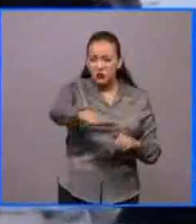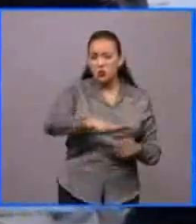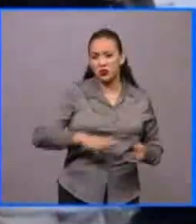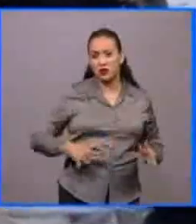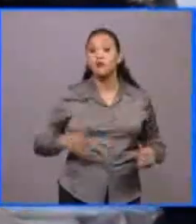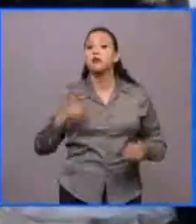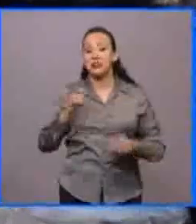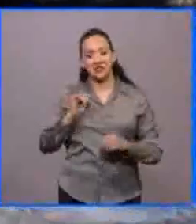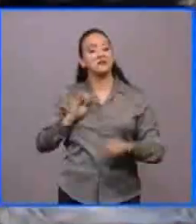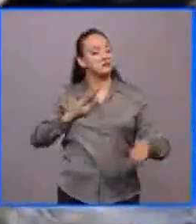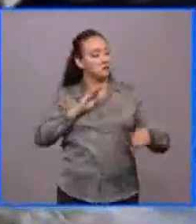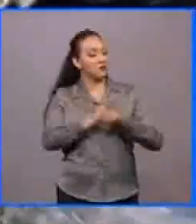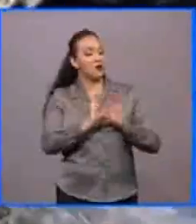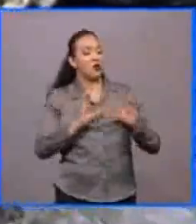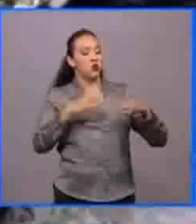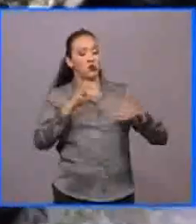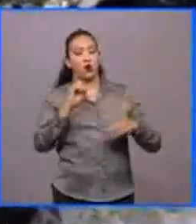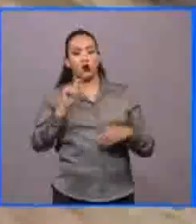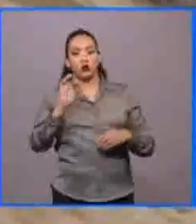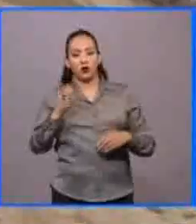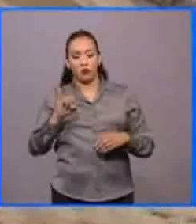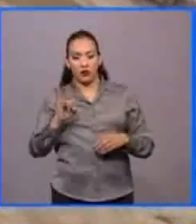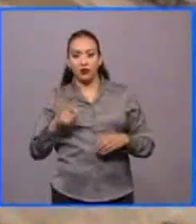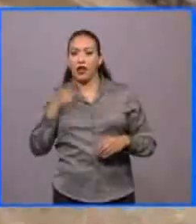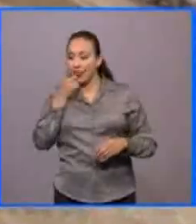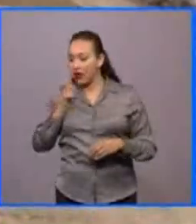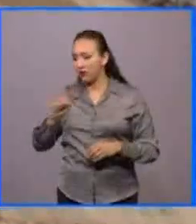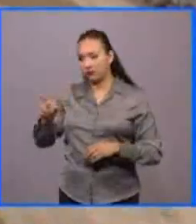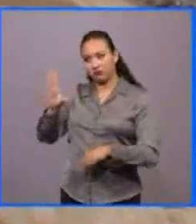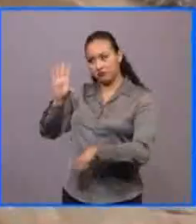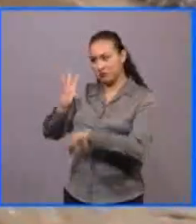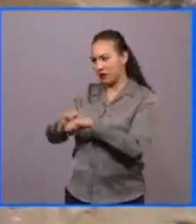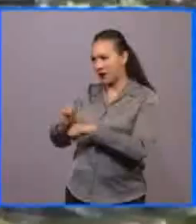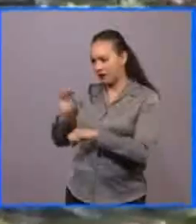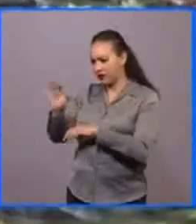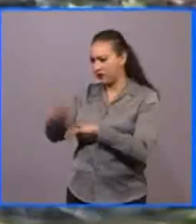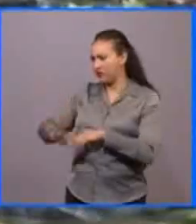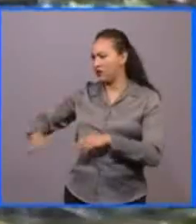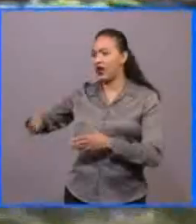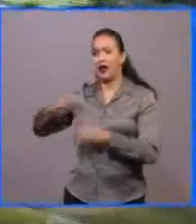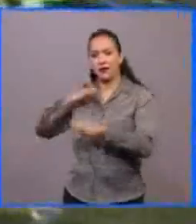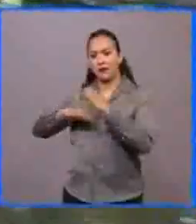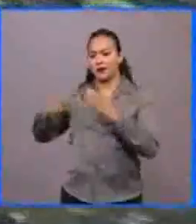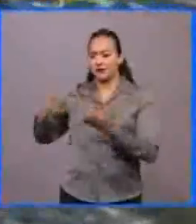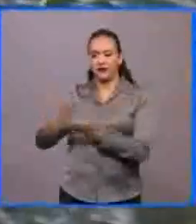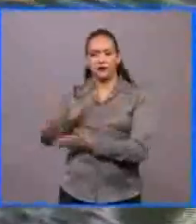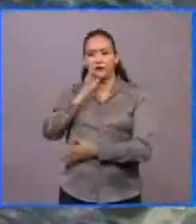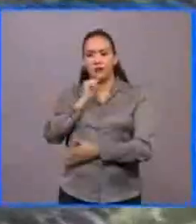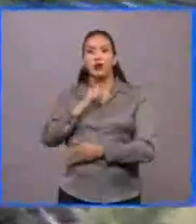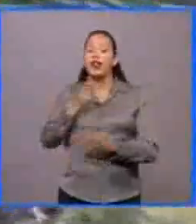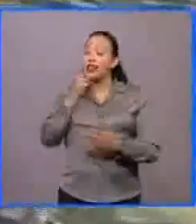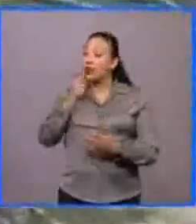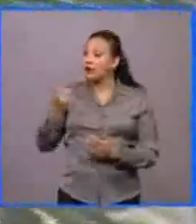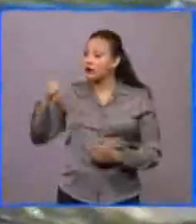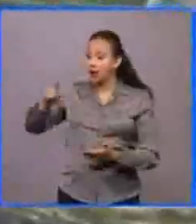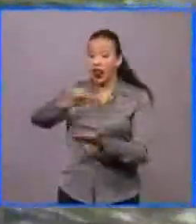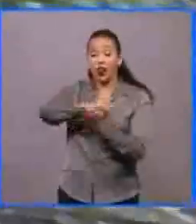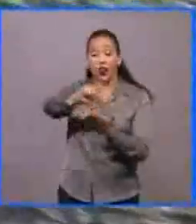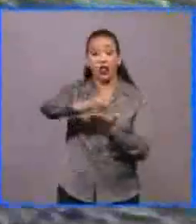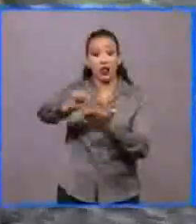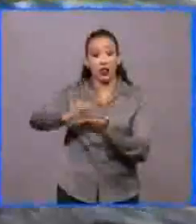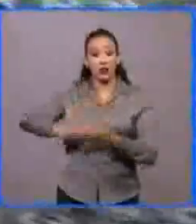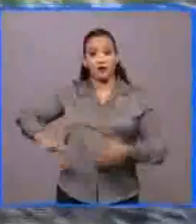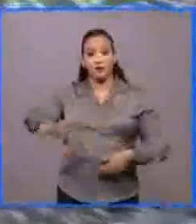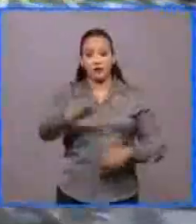a la comunidad otomí, invalidó los permisos para instalar el relleno sanitario y ordenó el saneamiento del lugar. Lo anterior